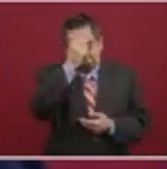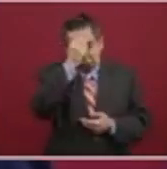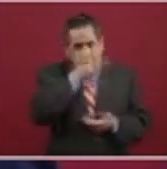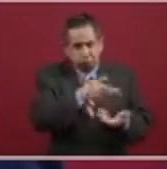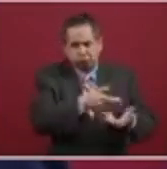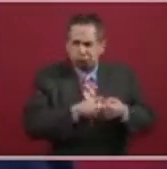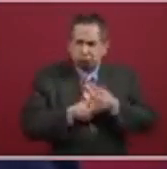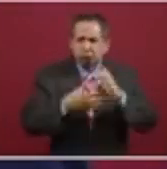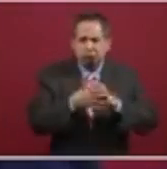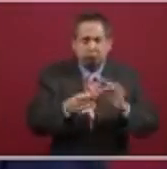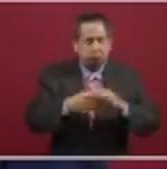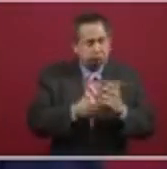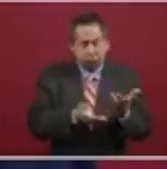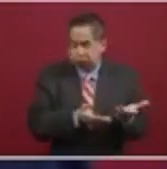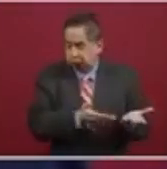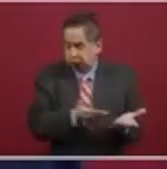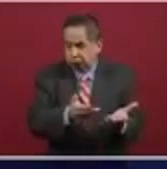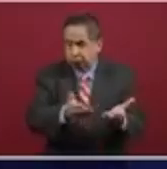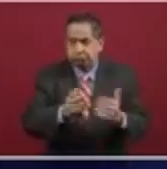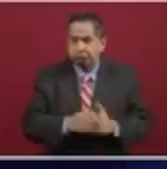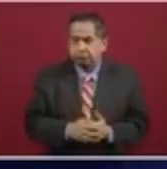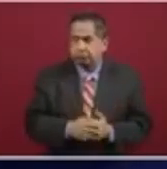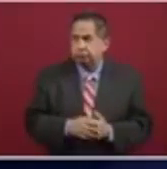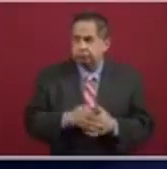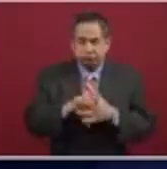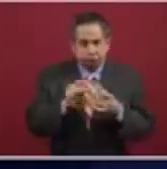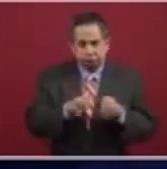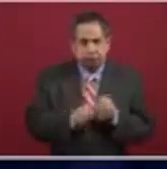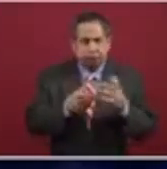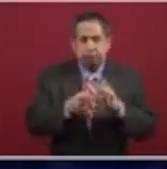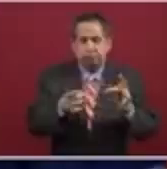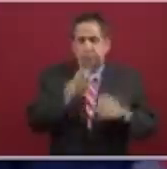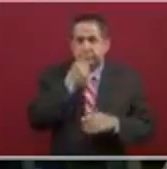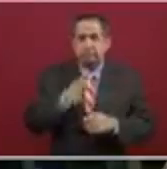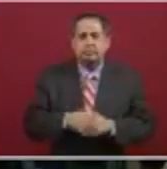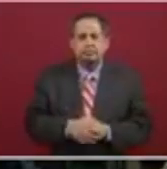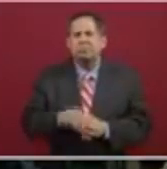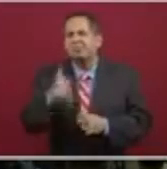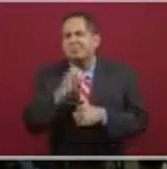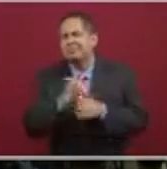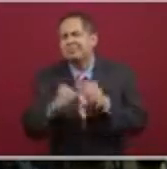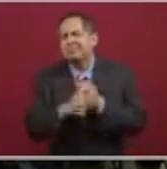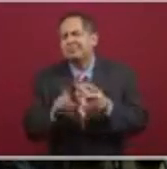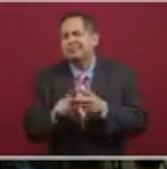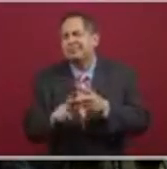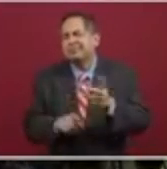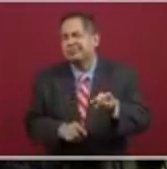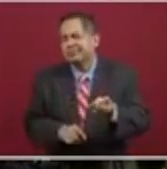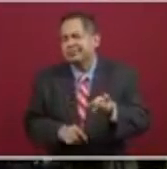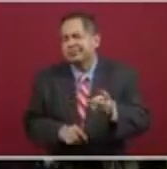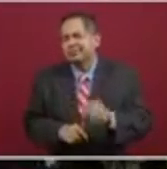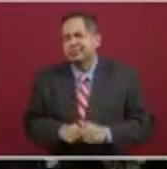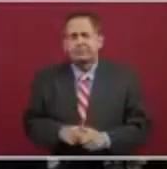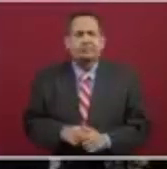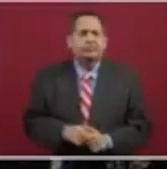de manifestarse, de expresarse. ¿Qué otra cosa preguntaste?